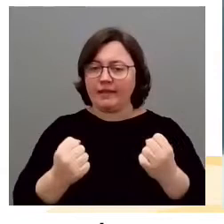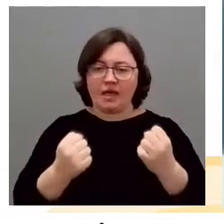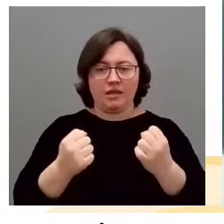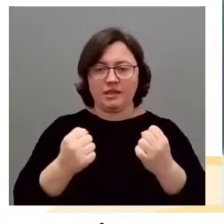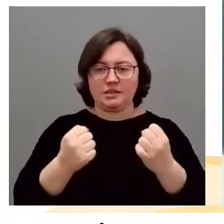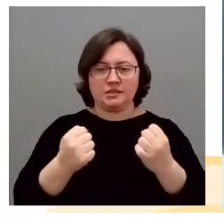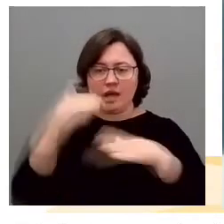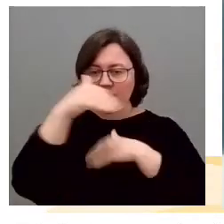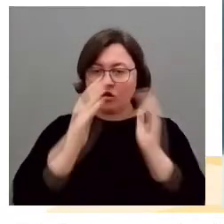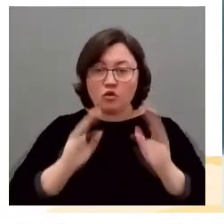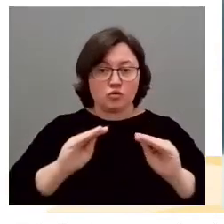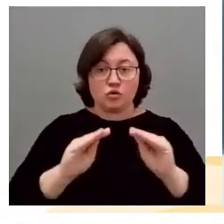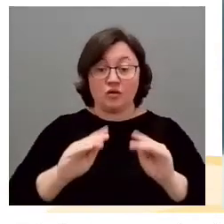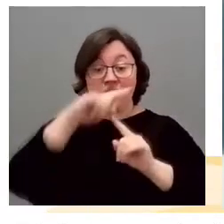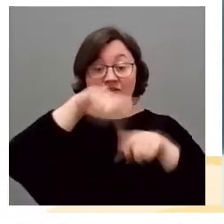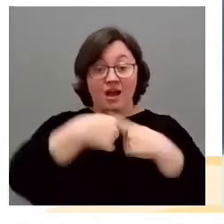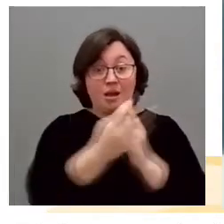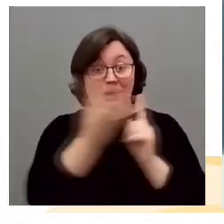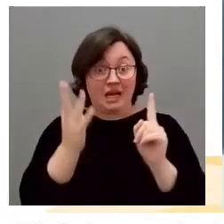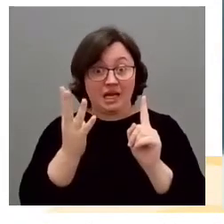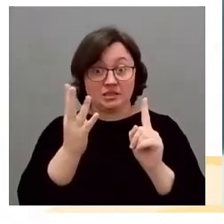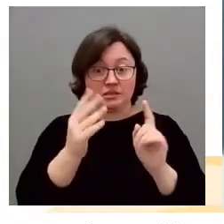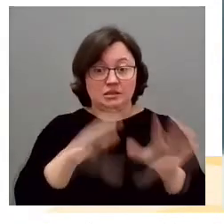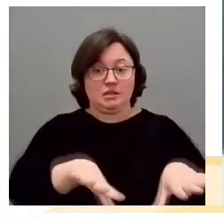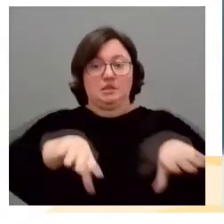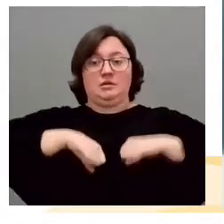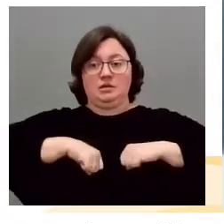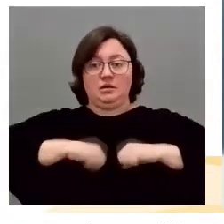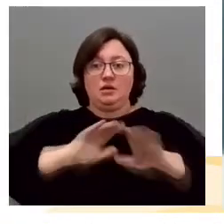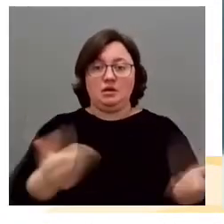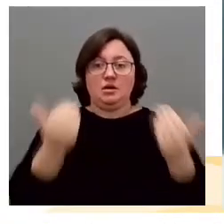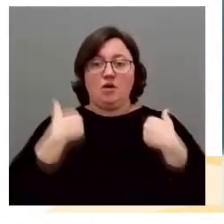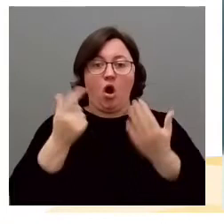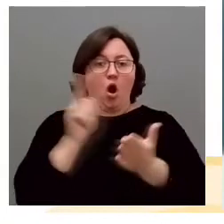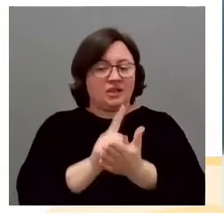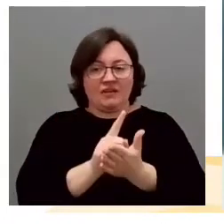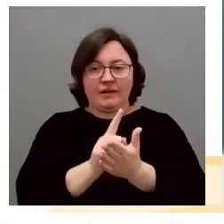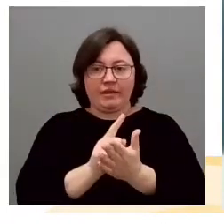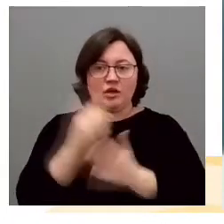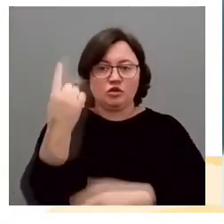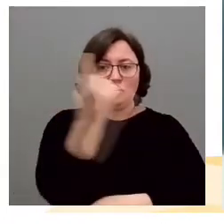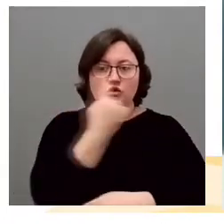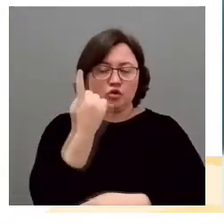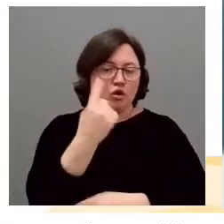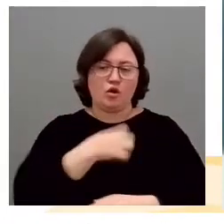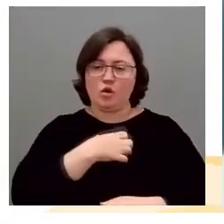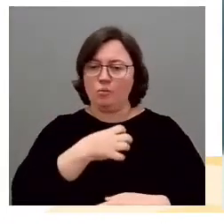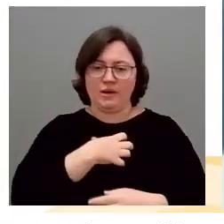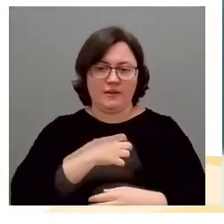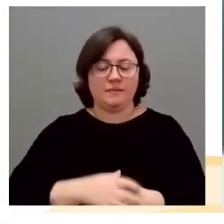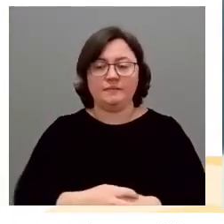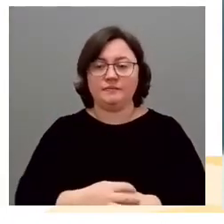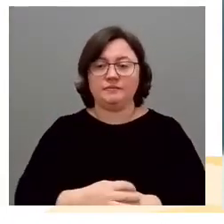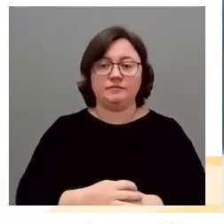las atienden. Las familias no pueden volver a quedarse desatendidas. No